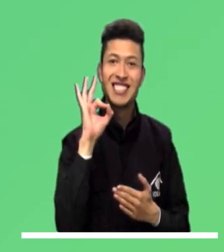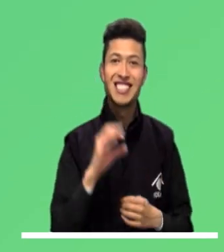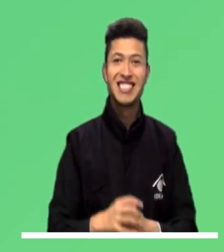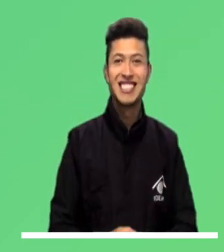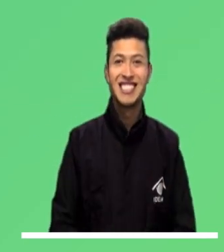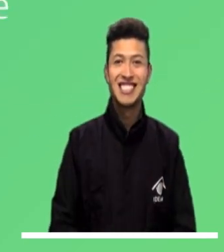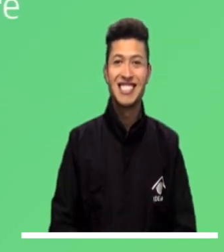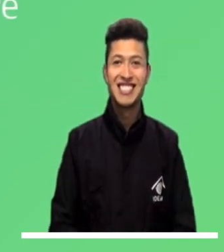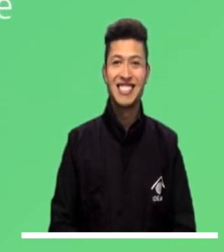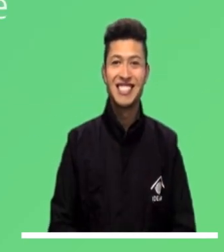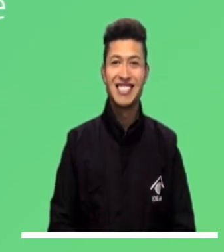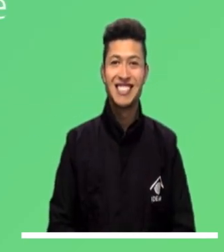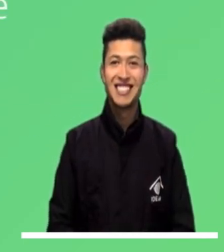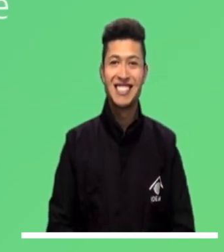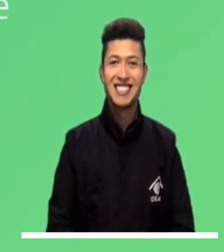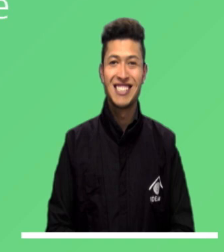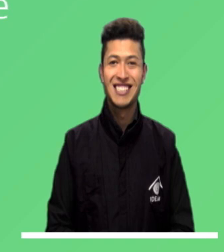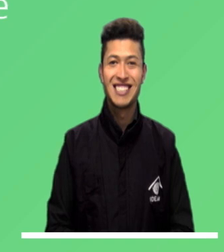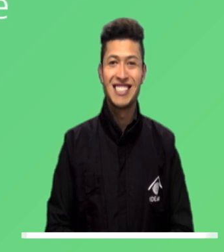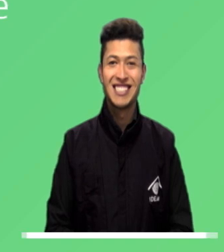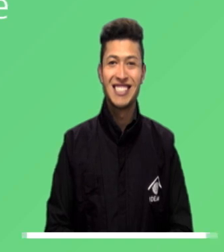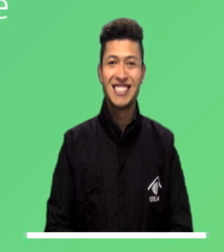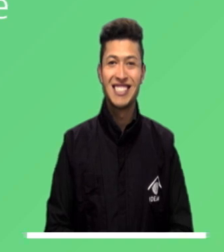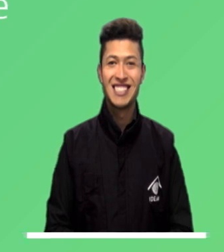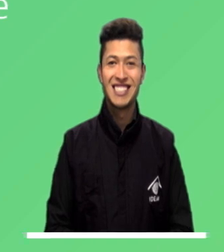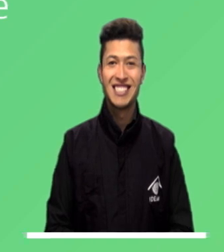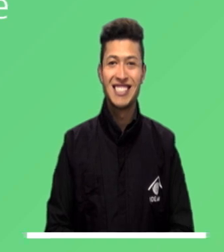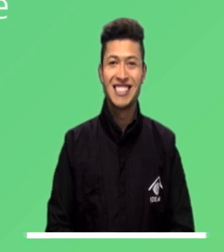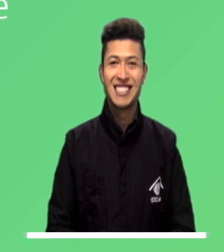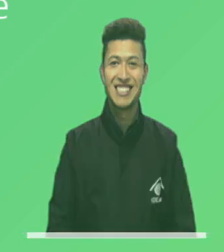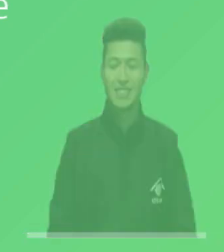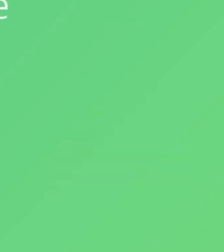Descárguela gratis, planee su día y tome las mejores decisiones.